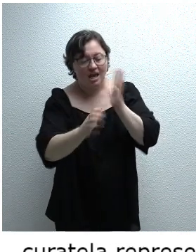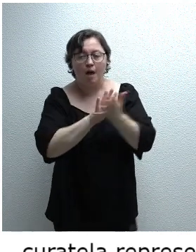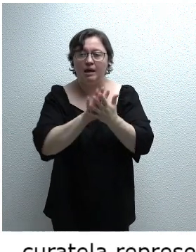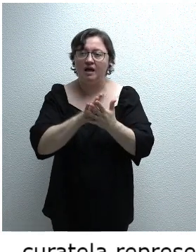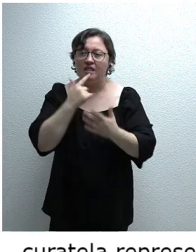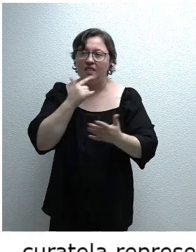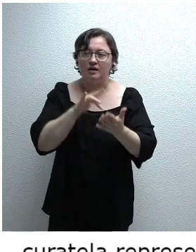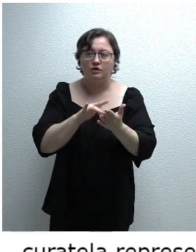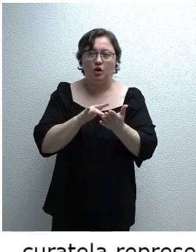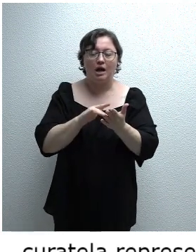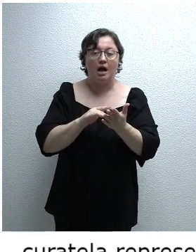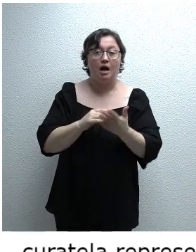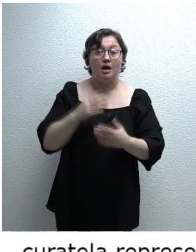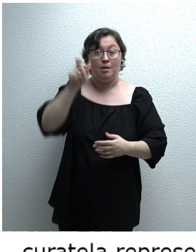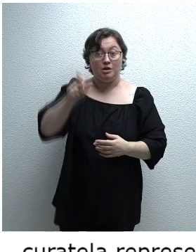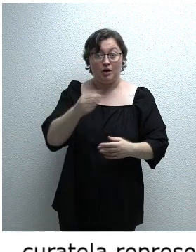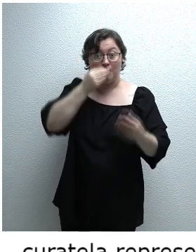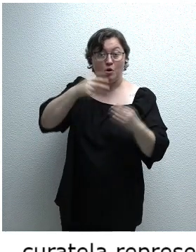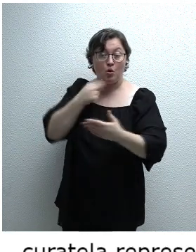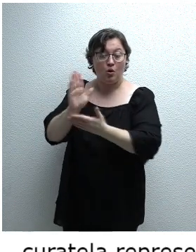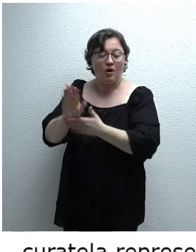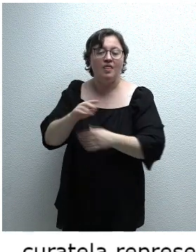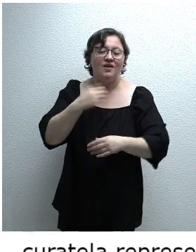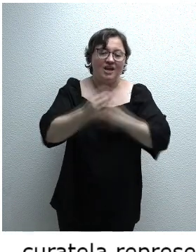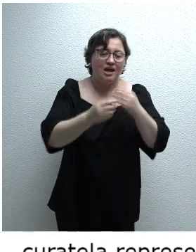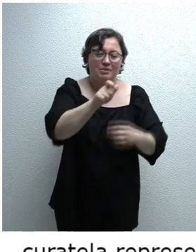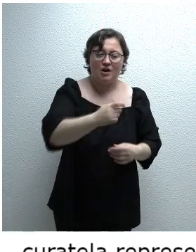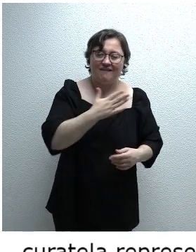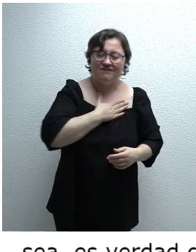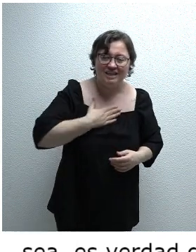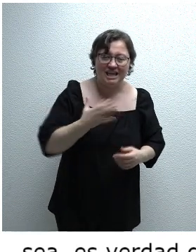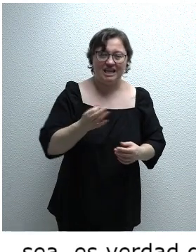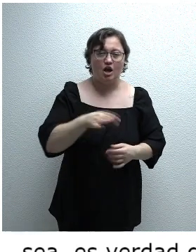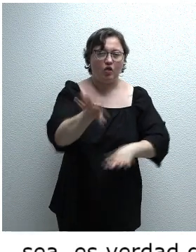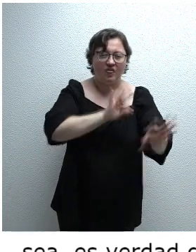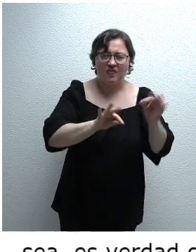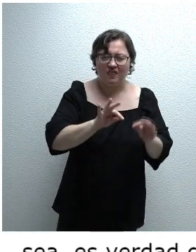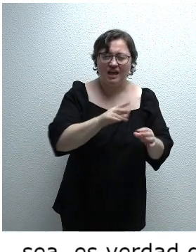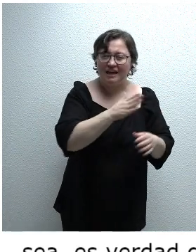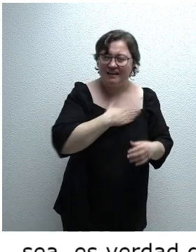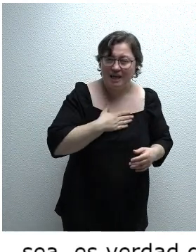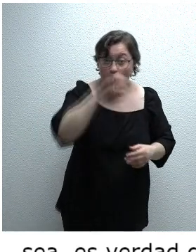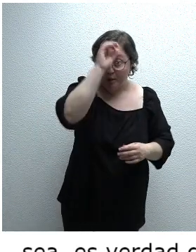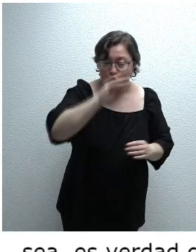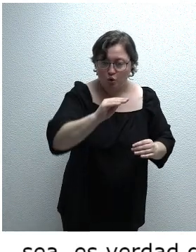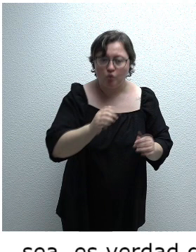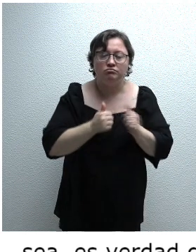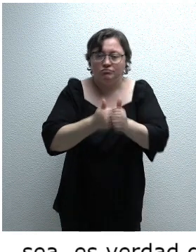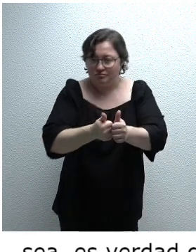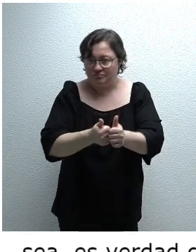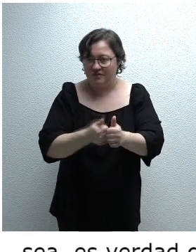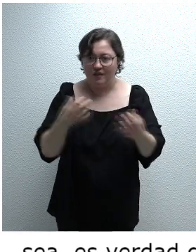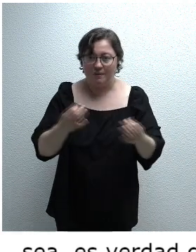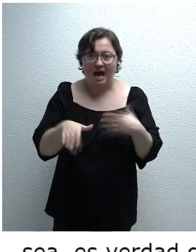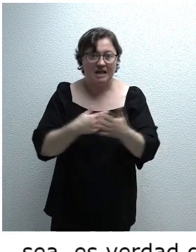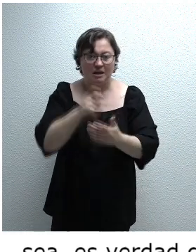actuar ese curador con respecto a las preferencias, a la voluntad de la persona, e incluso en los casos más extremos que no